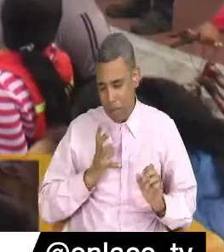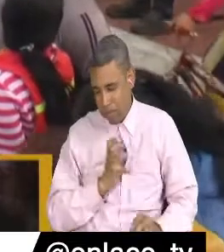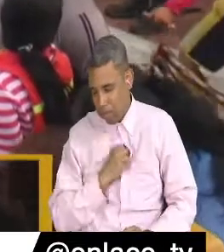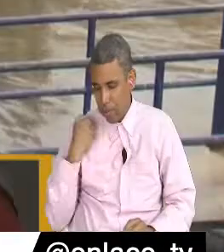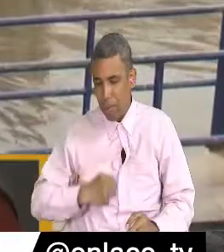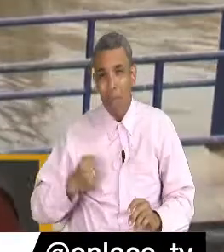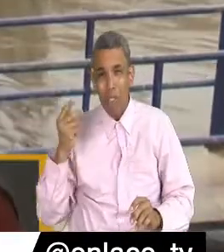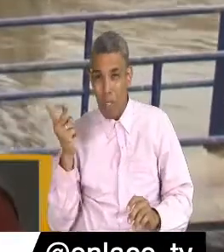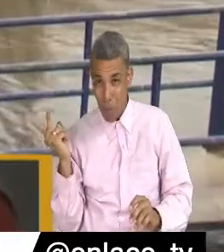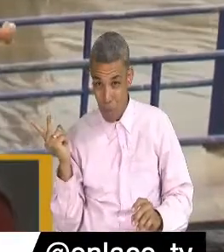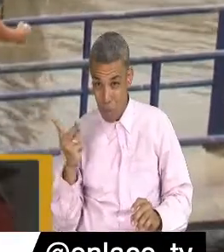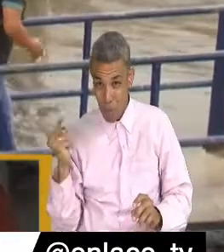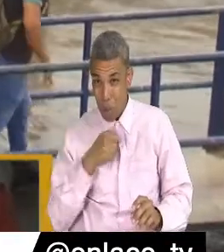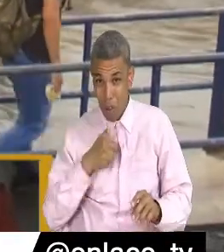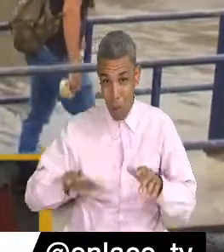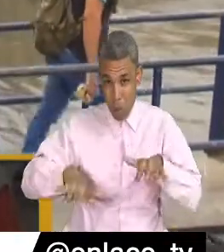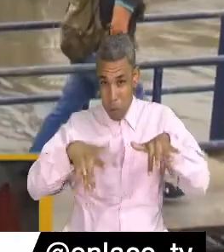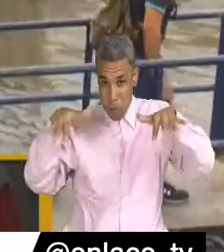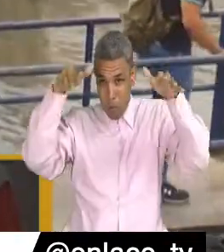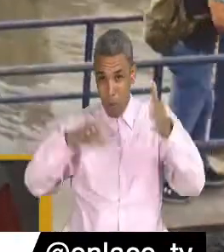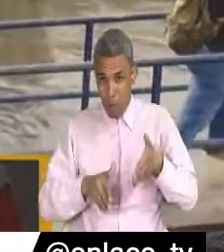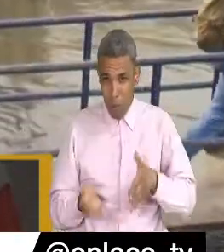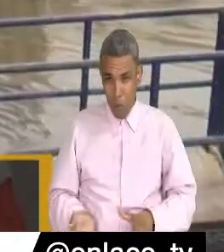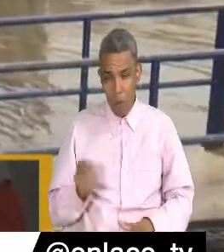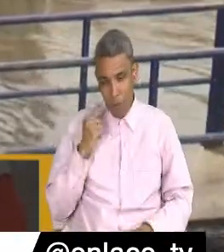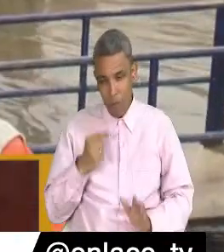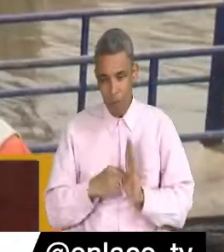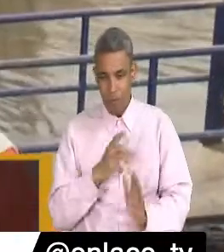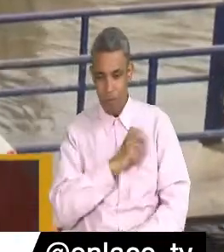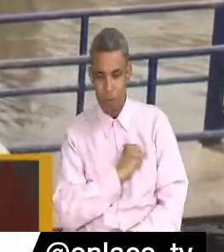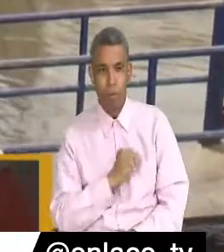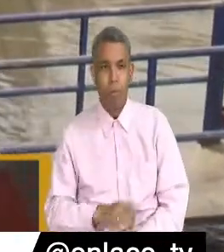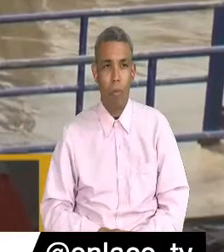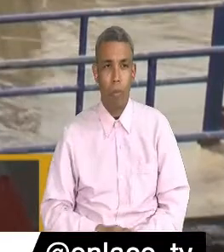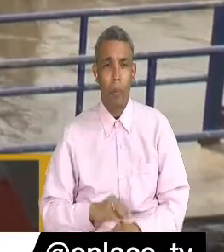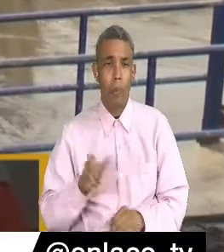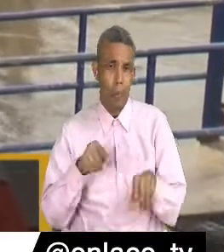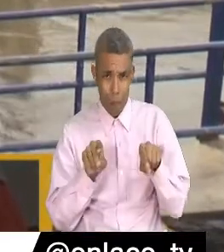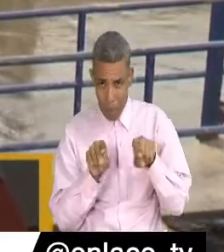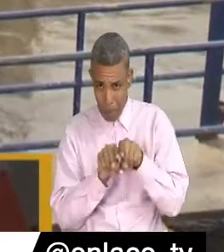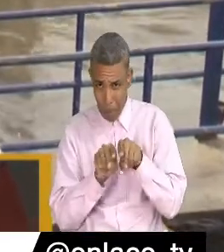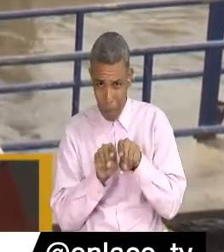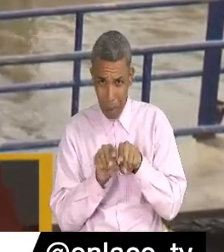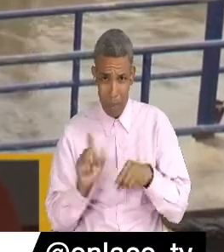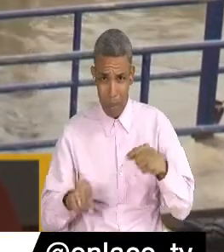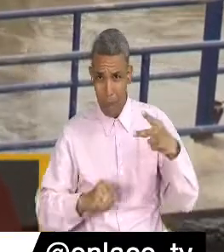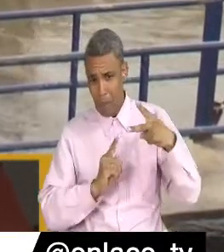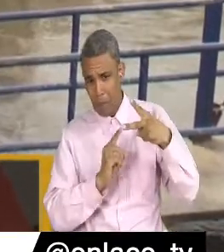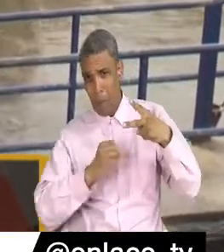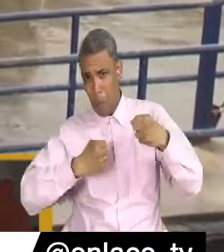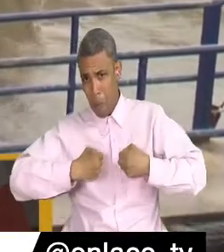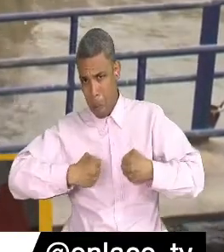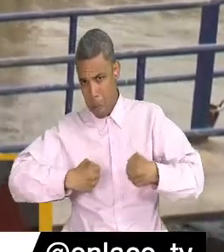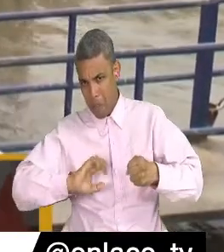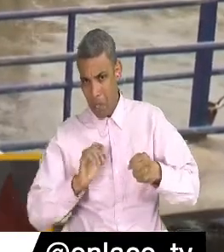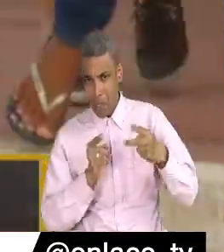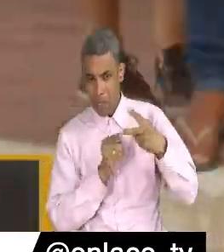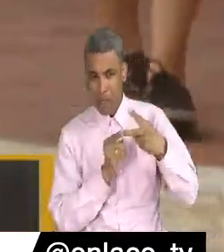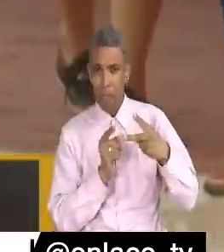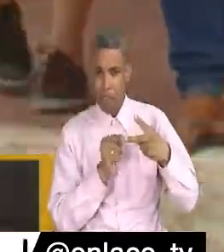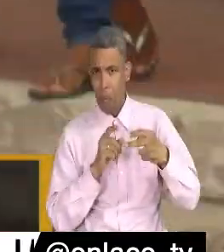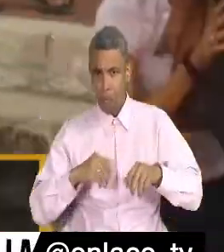de Lopón. Exactamente sabía nada, pero mi hermano Ale, el que yo le digo, el más gordito, él sabía nada, pero muy poquito. Mi hermano Quinjo, que si nosotros sí nos